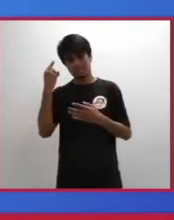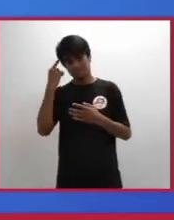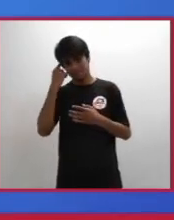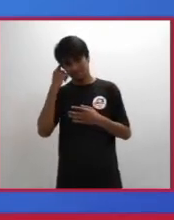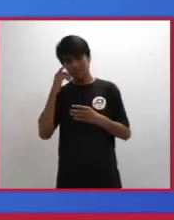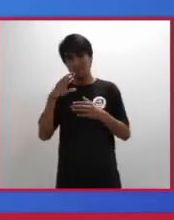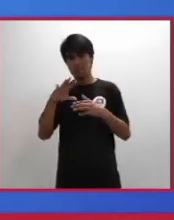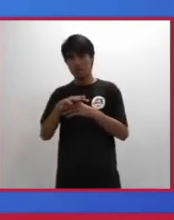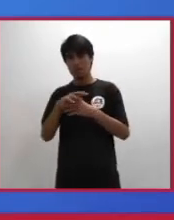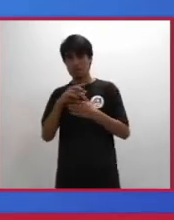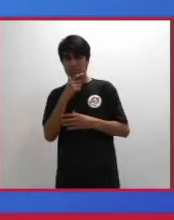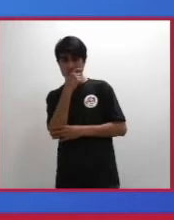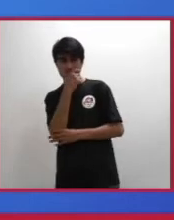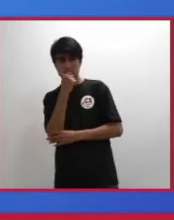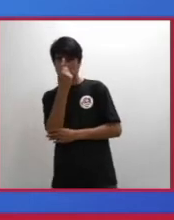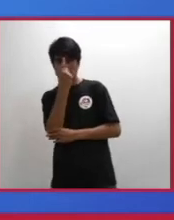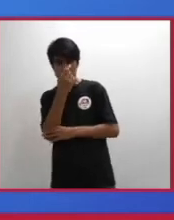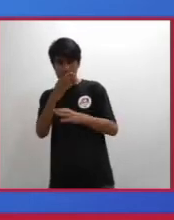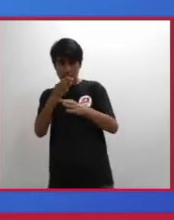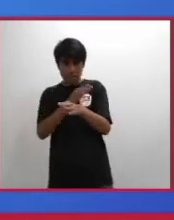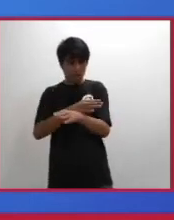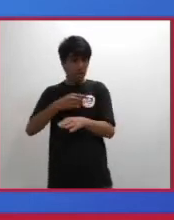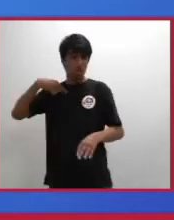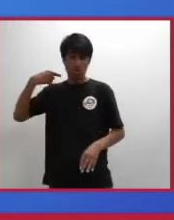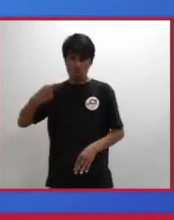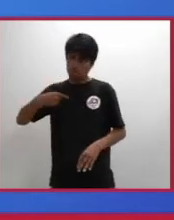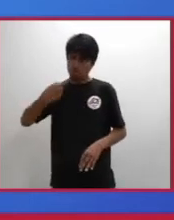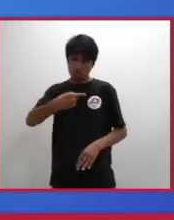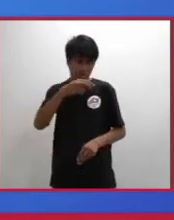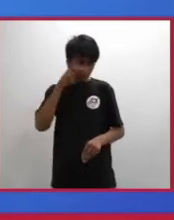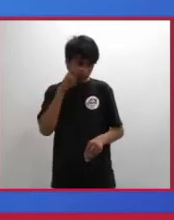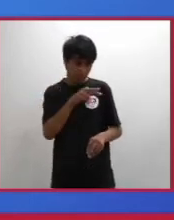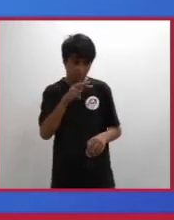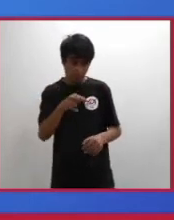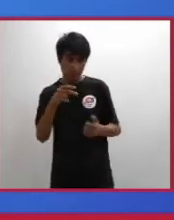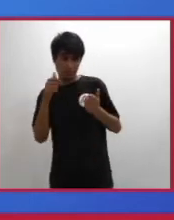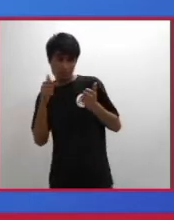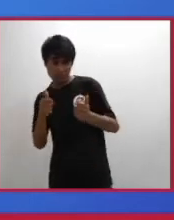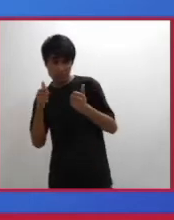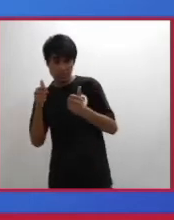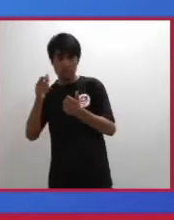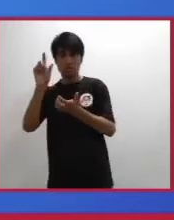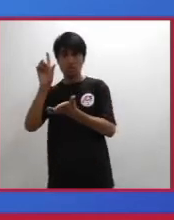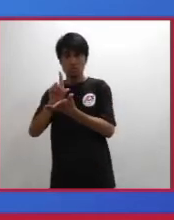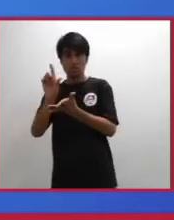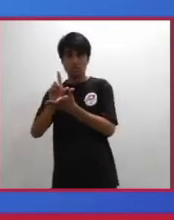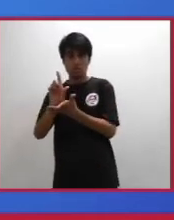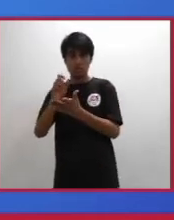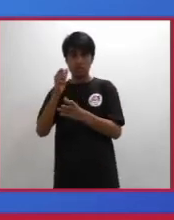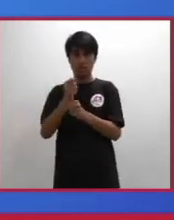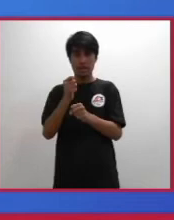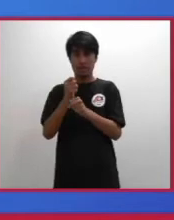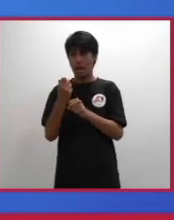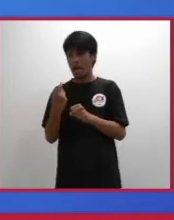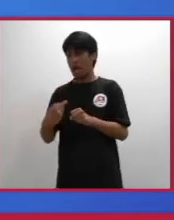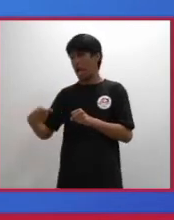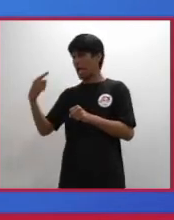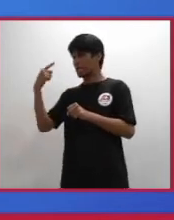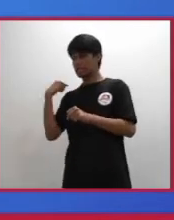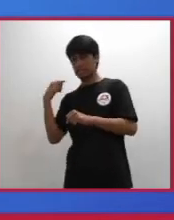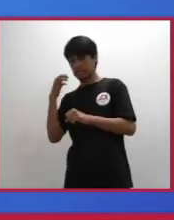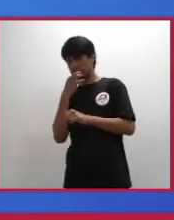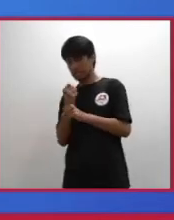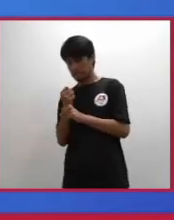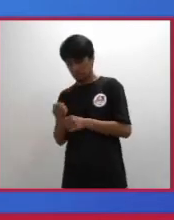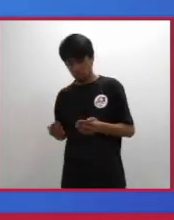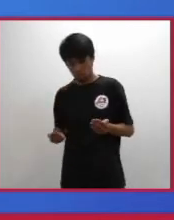que analizar o controlar todos los días. El ambiente, el lugar de trabajo de ayer quizás no es lo mismo